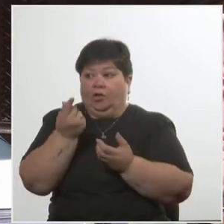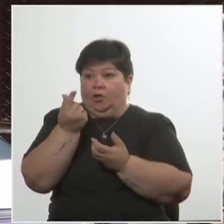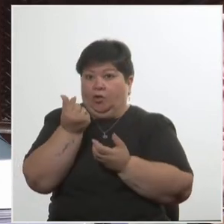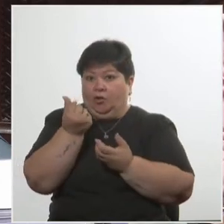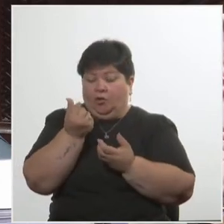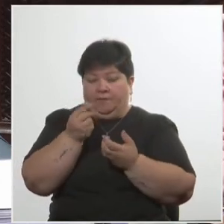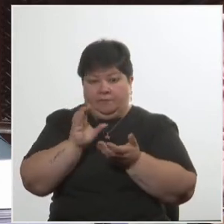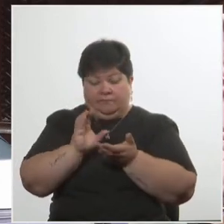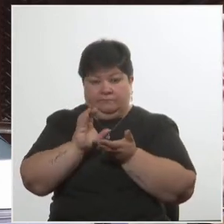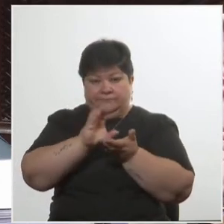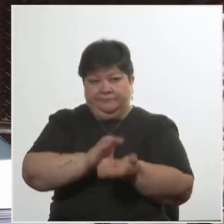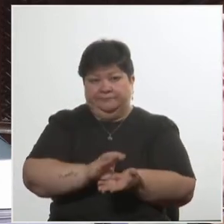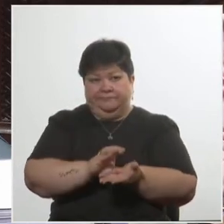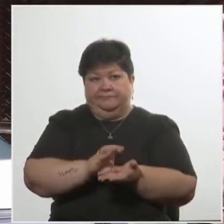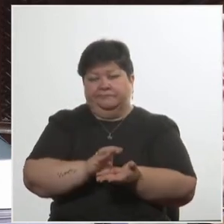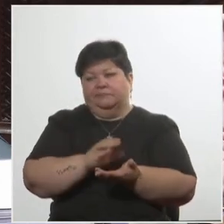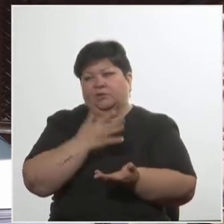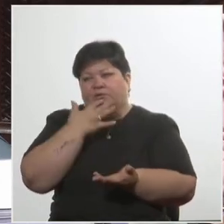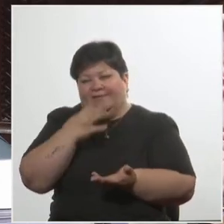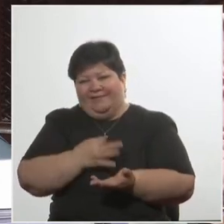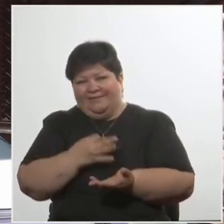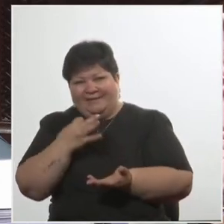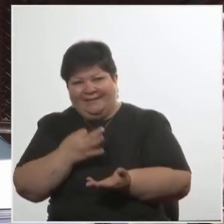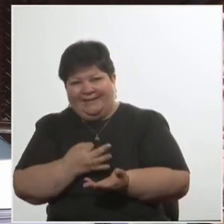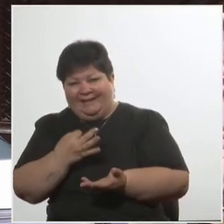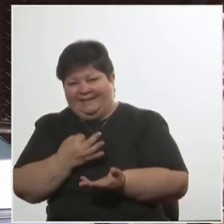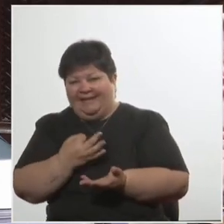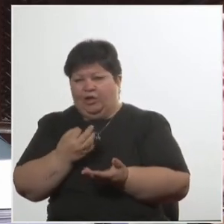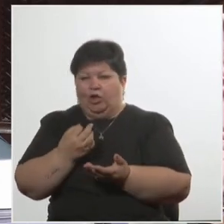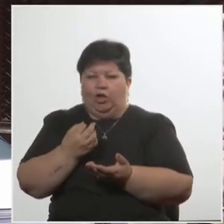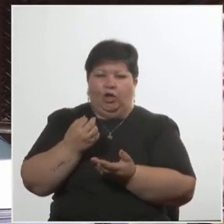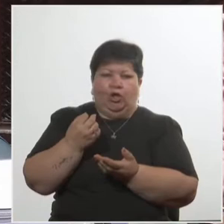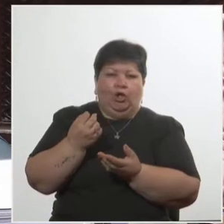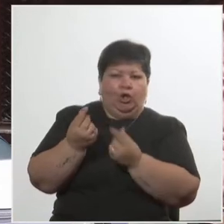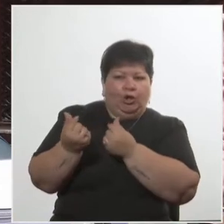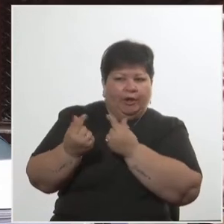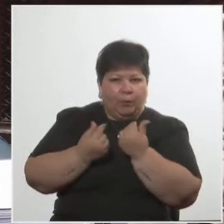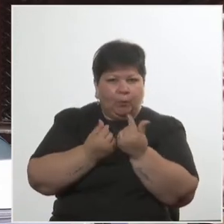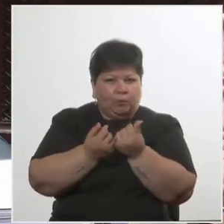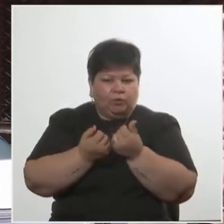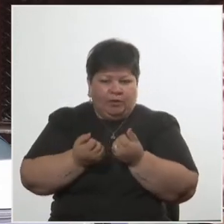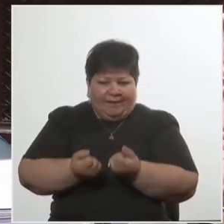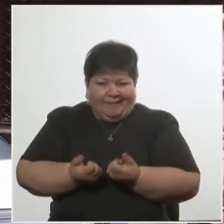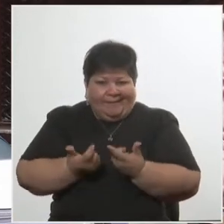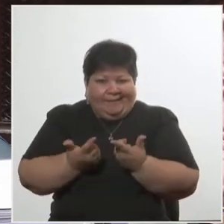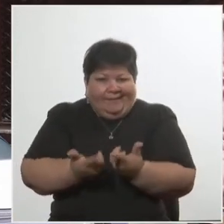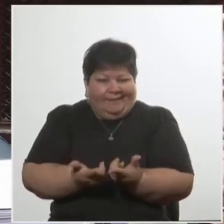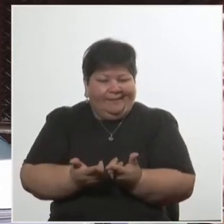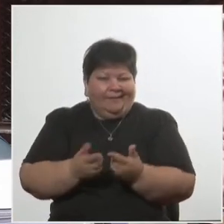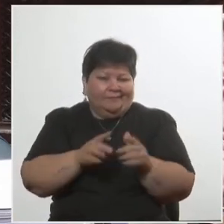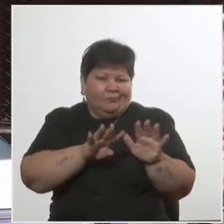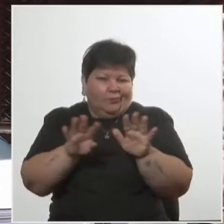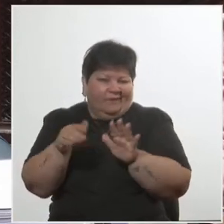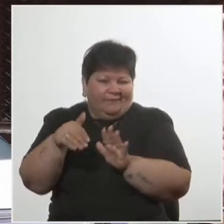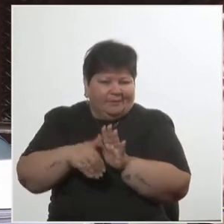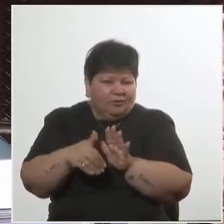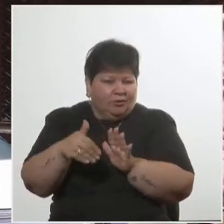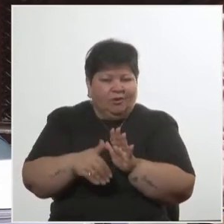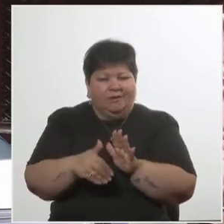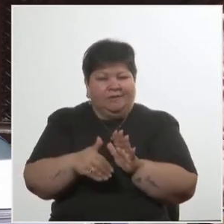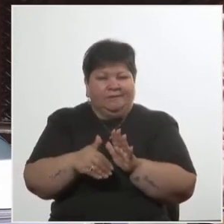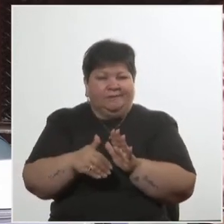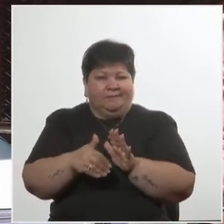que digamos no la verdad tampoco los recursos que genera este proyecto de ley que será unos nueve millones tampoco son la